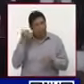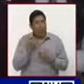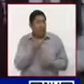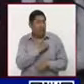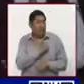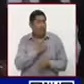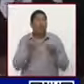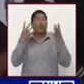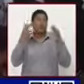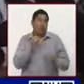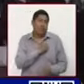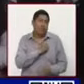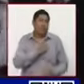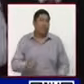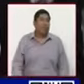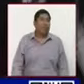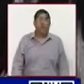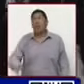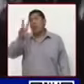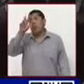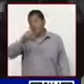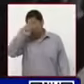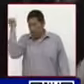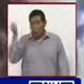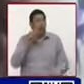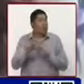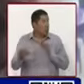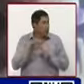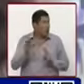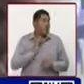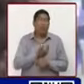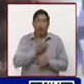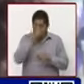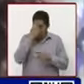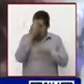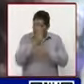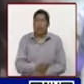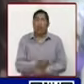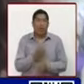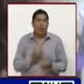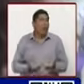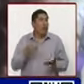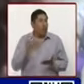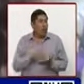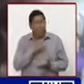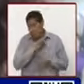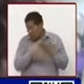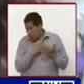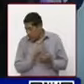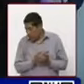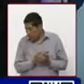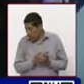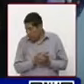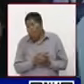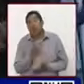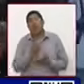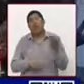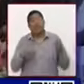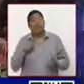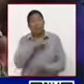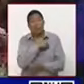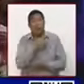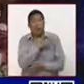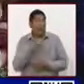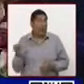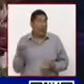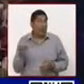mucho. Que no olvidemos nuestras culturas, nuestras tradiciones, hay que revalorizar todo lo que es de nosotros